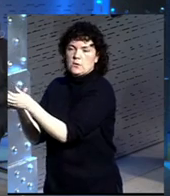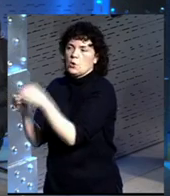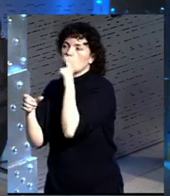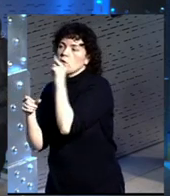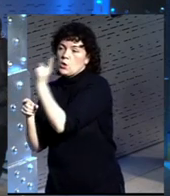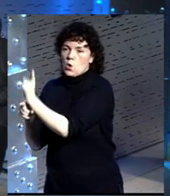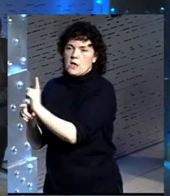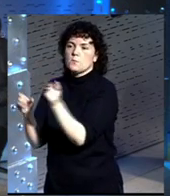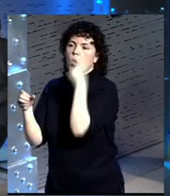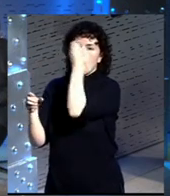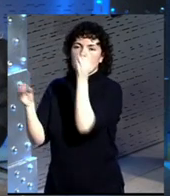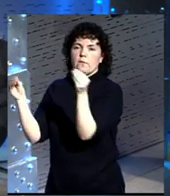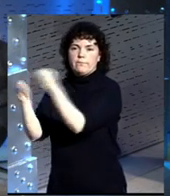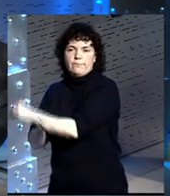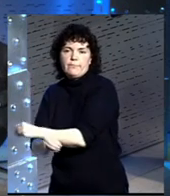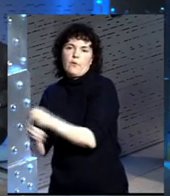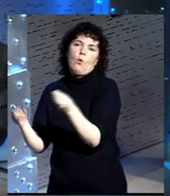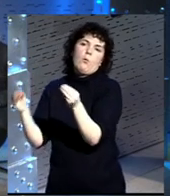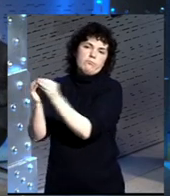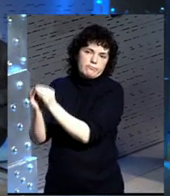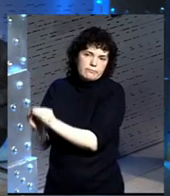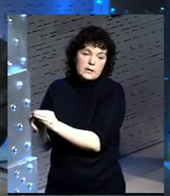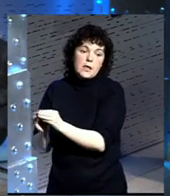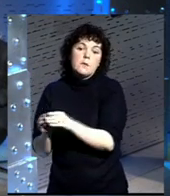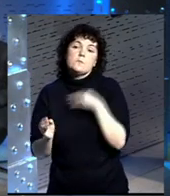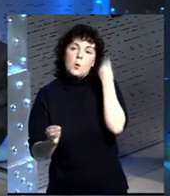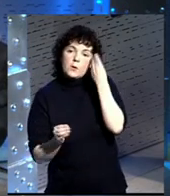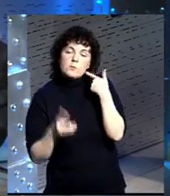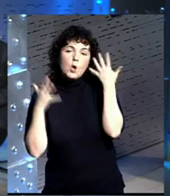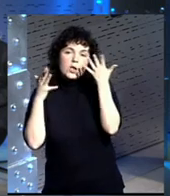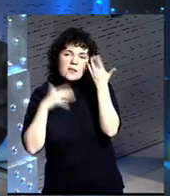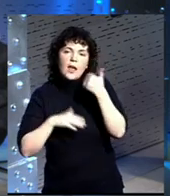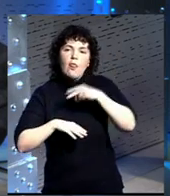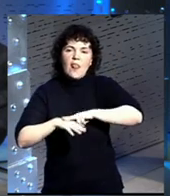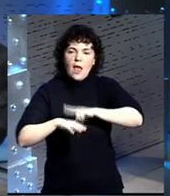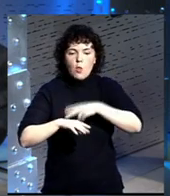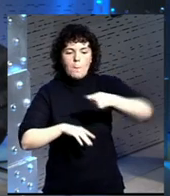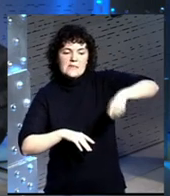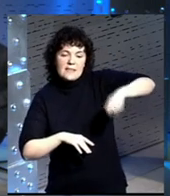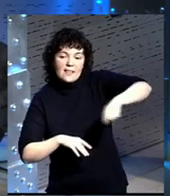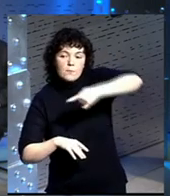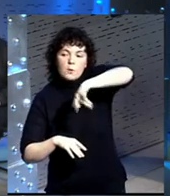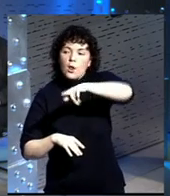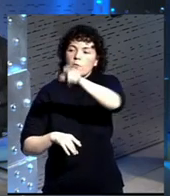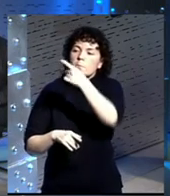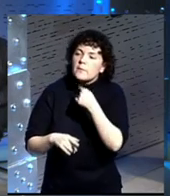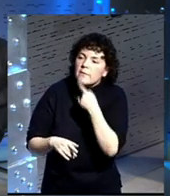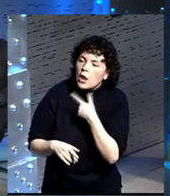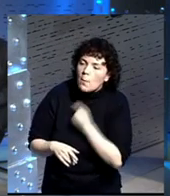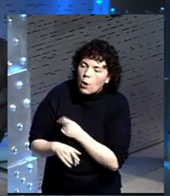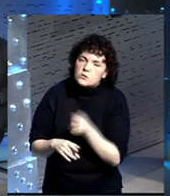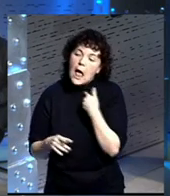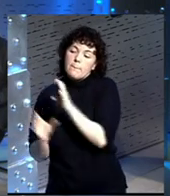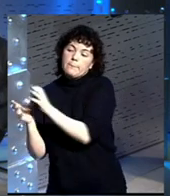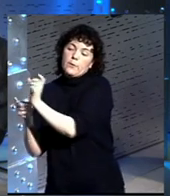tuitero. Esa es la tentación que tiene el consejero delegado o el presidente cuando no le gusta lo que dicen, ¿no?